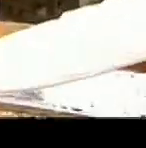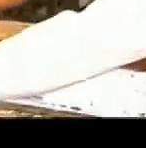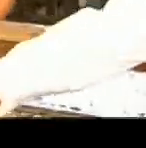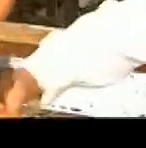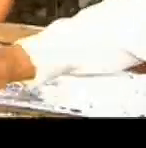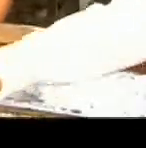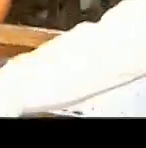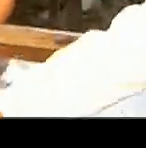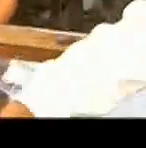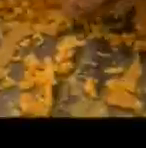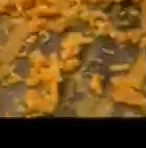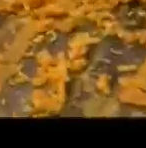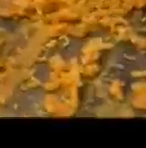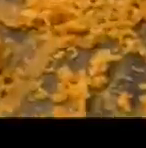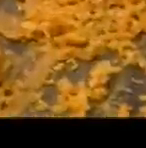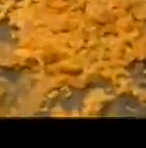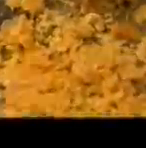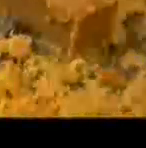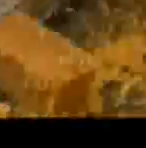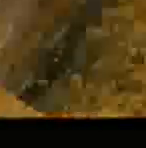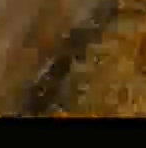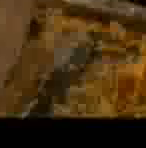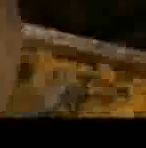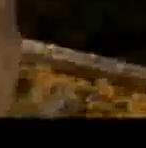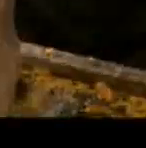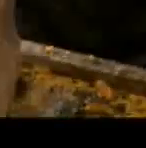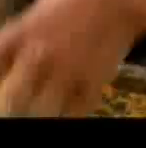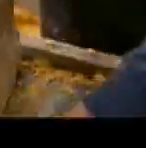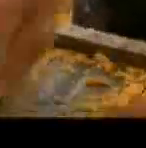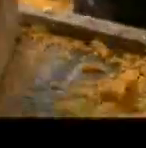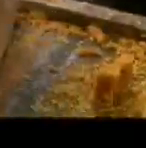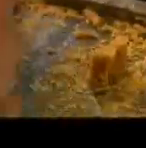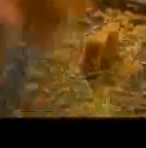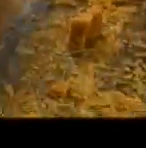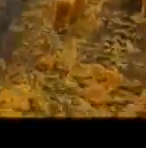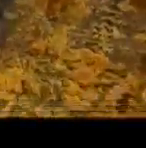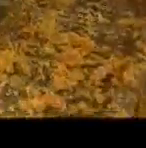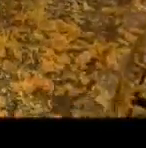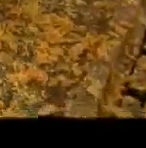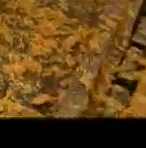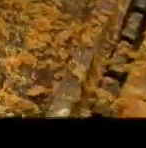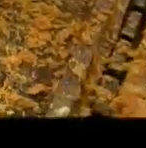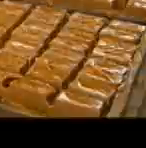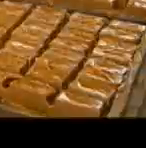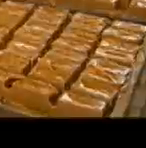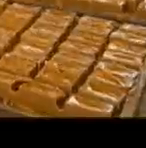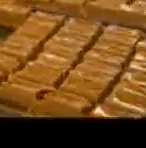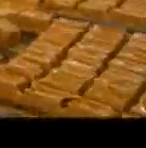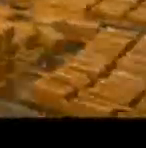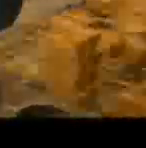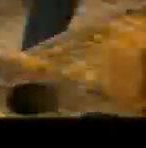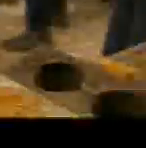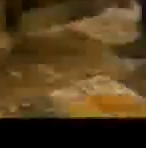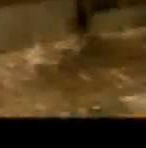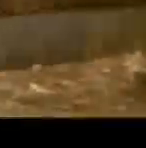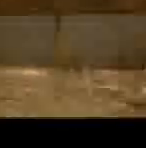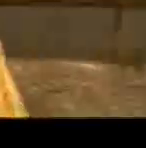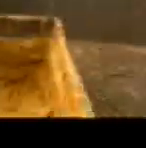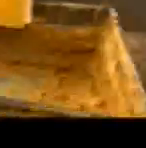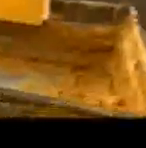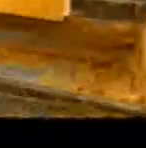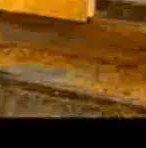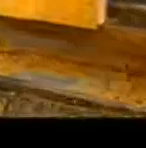vaya tomando su espesor hasta convertirle en miel. Una vez que lo logramos convertir en miel,